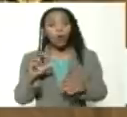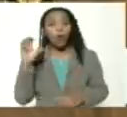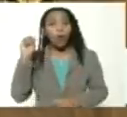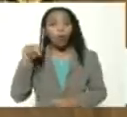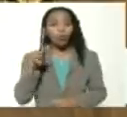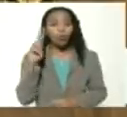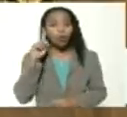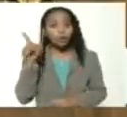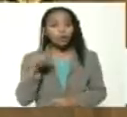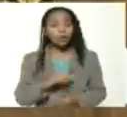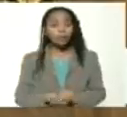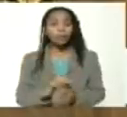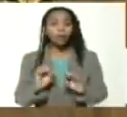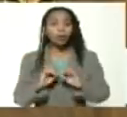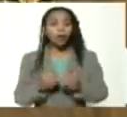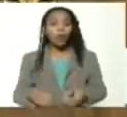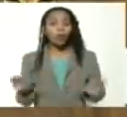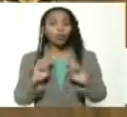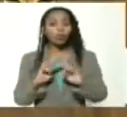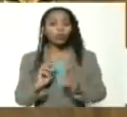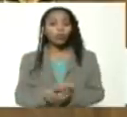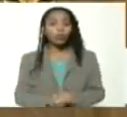expresidenta Bachelet.